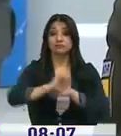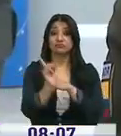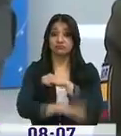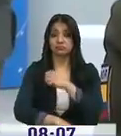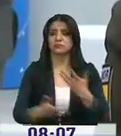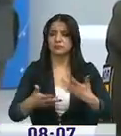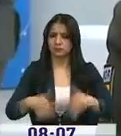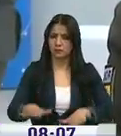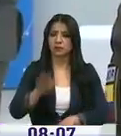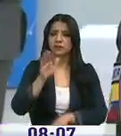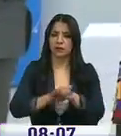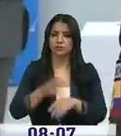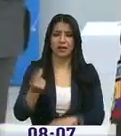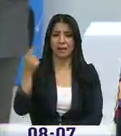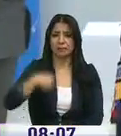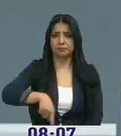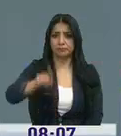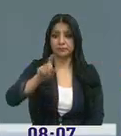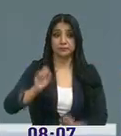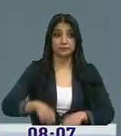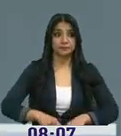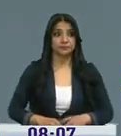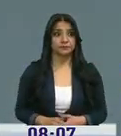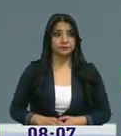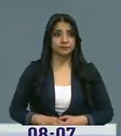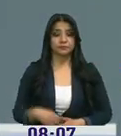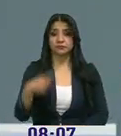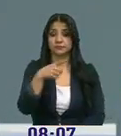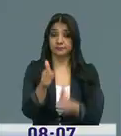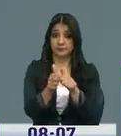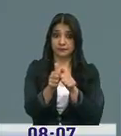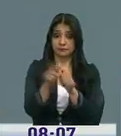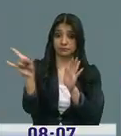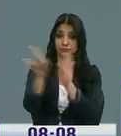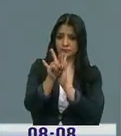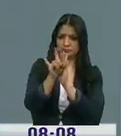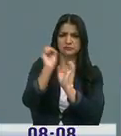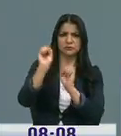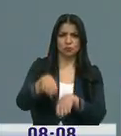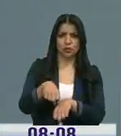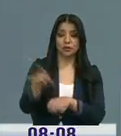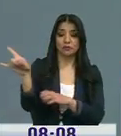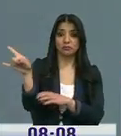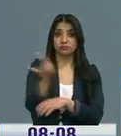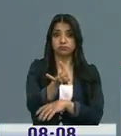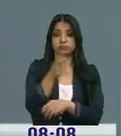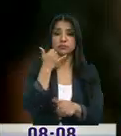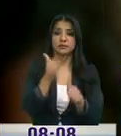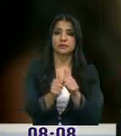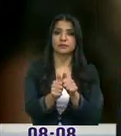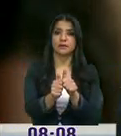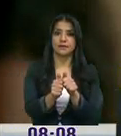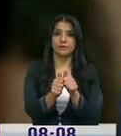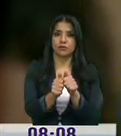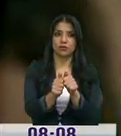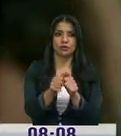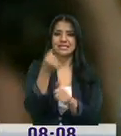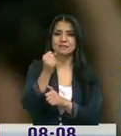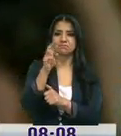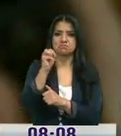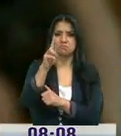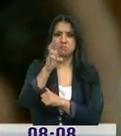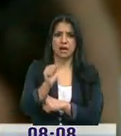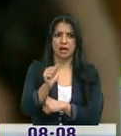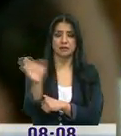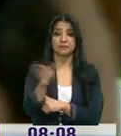por exceso de velocidad para acceder a esta aplicación el usuario deberá instalarla en teléfonos móviles smartphone con opción de